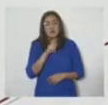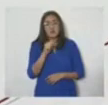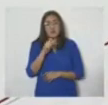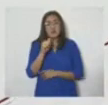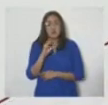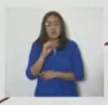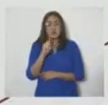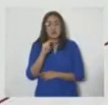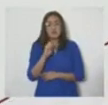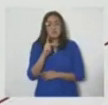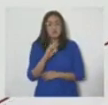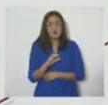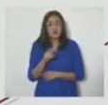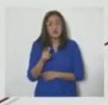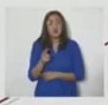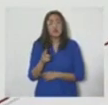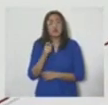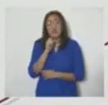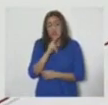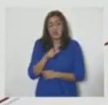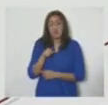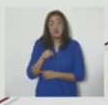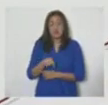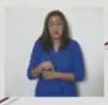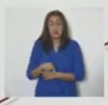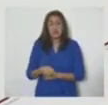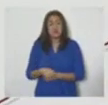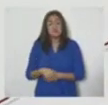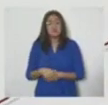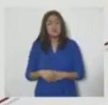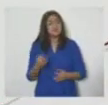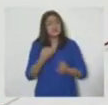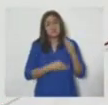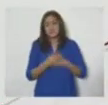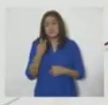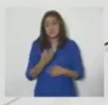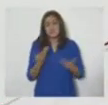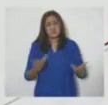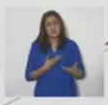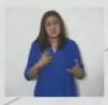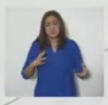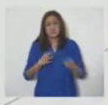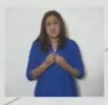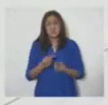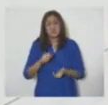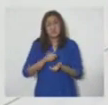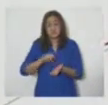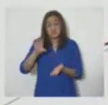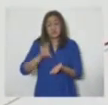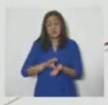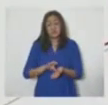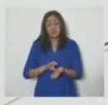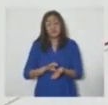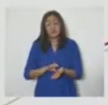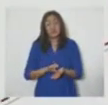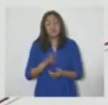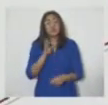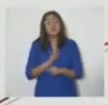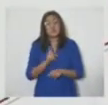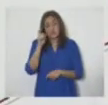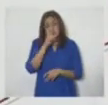Tlacotepec de Benito Juárez de Benito Juárez todo eso se concentra ahí en Tecamachalco y por eso están